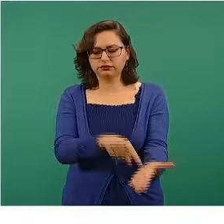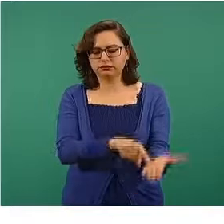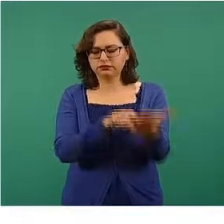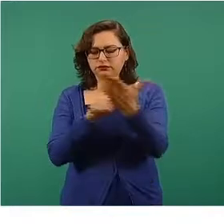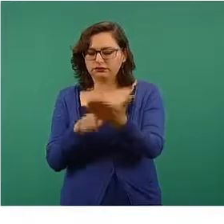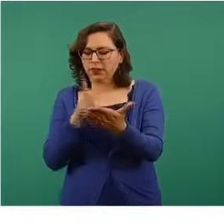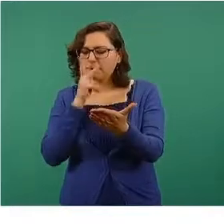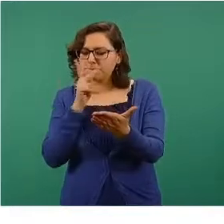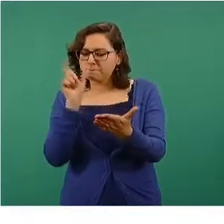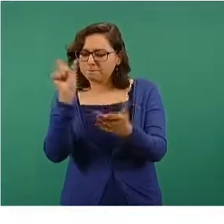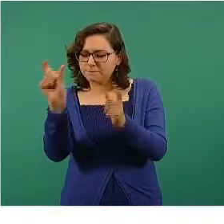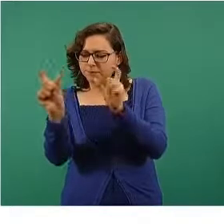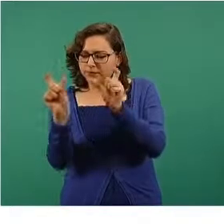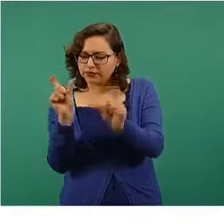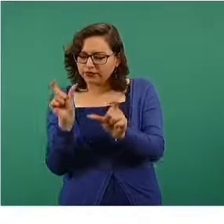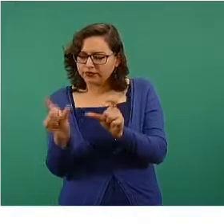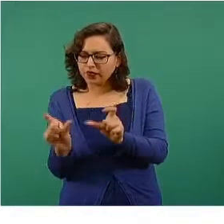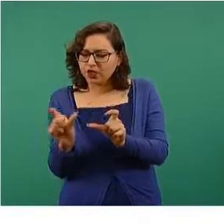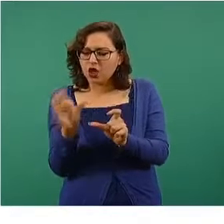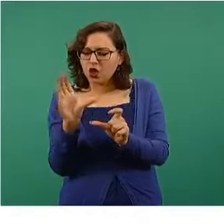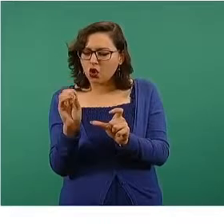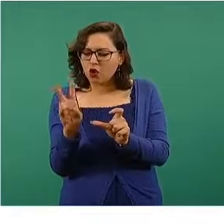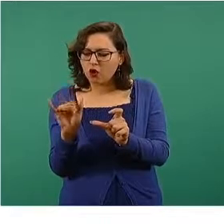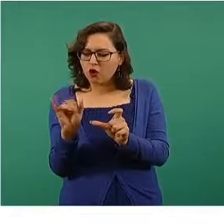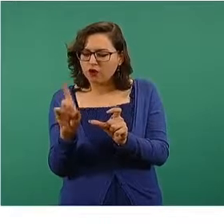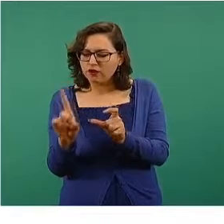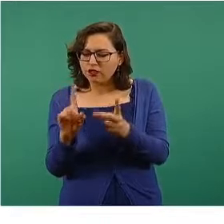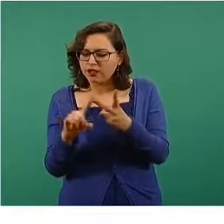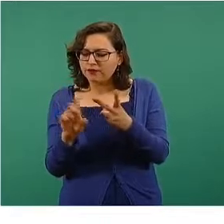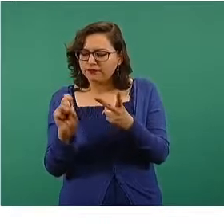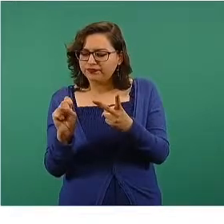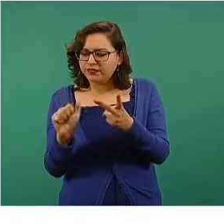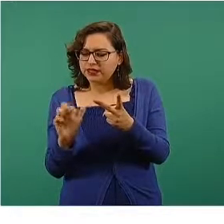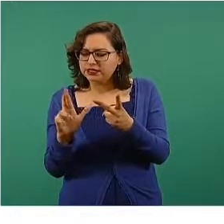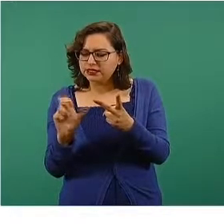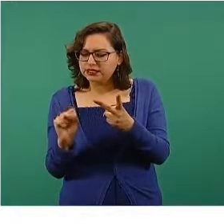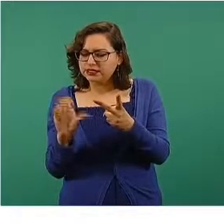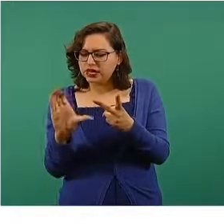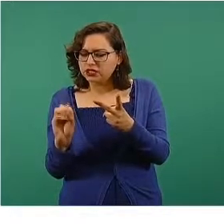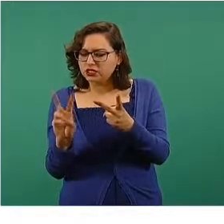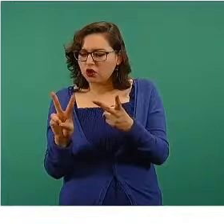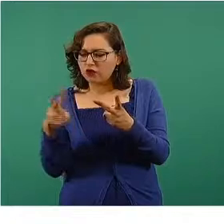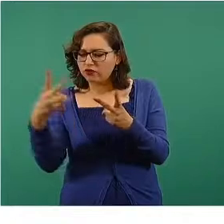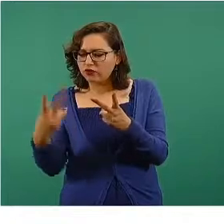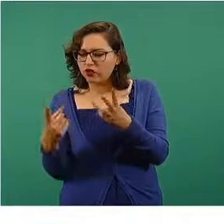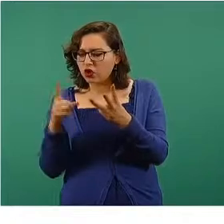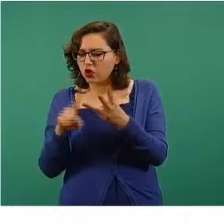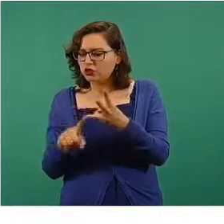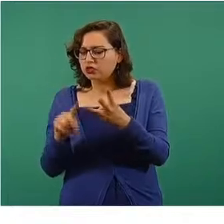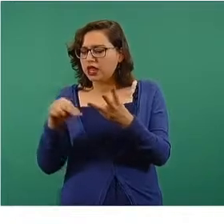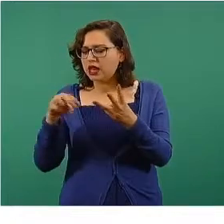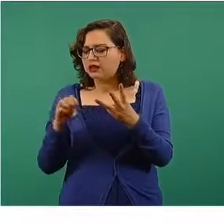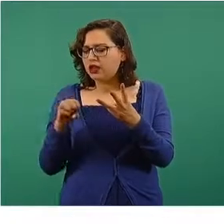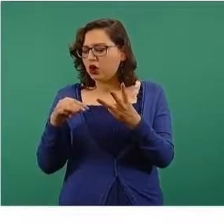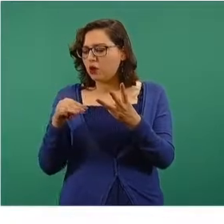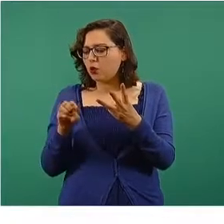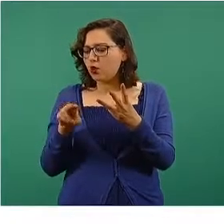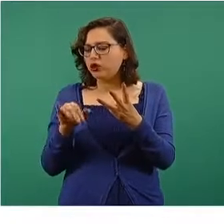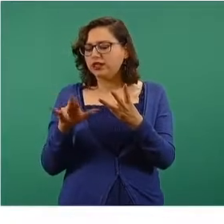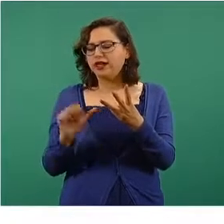palabras, COVID, SARS-CoV-2, neumonía típica, se buscan una serie de palabras que sabemos que normalmente pudieran